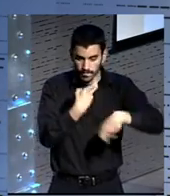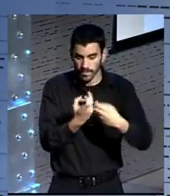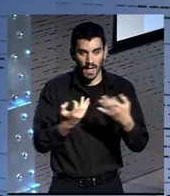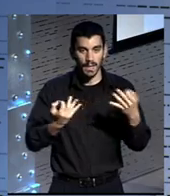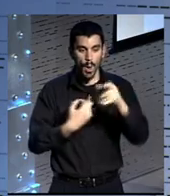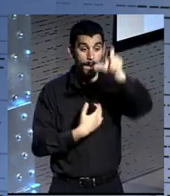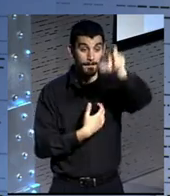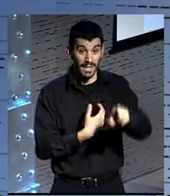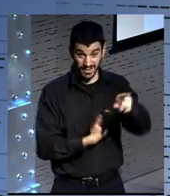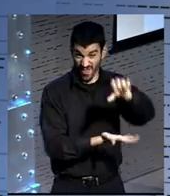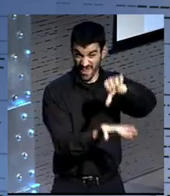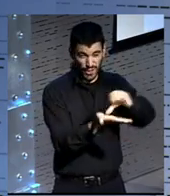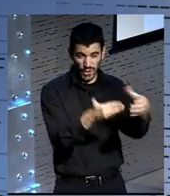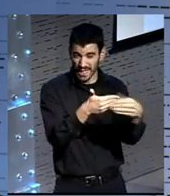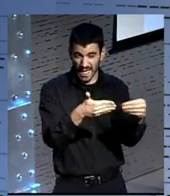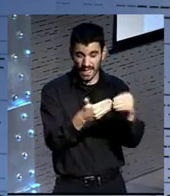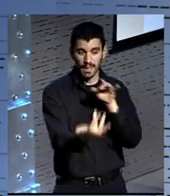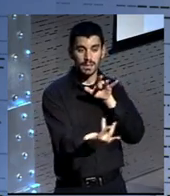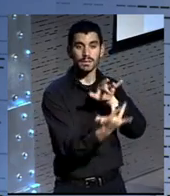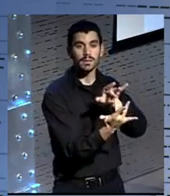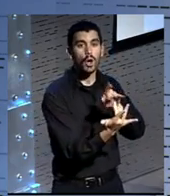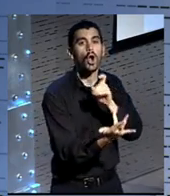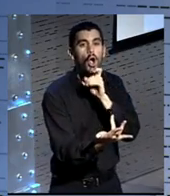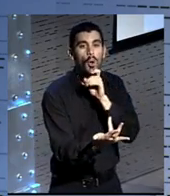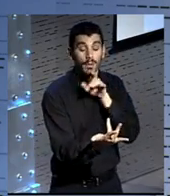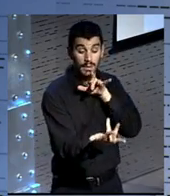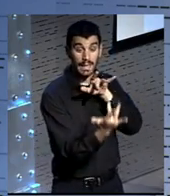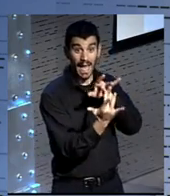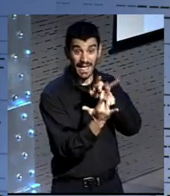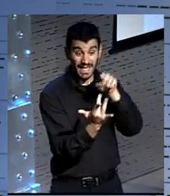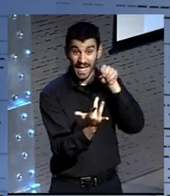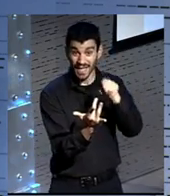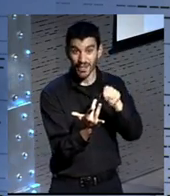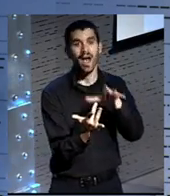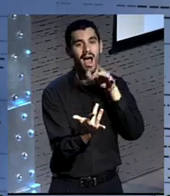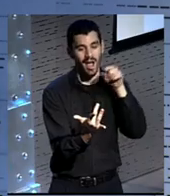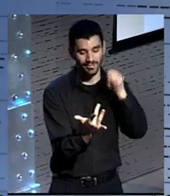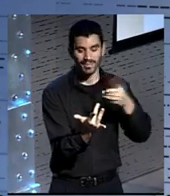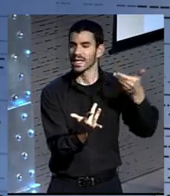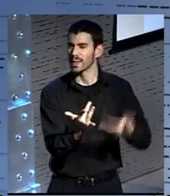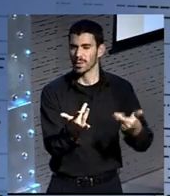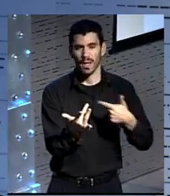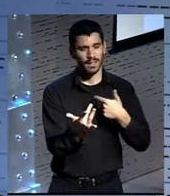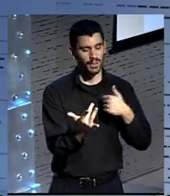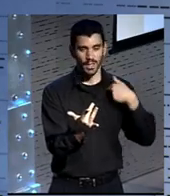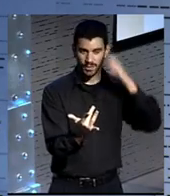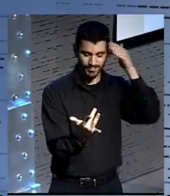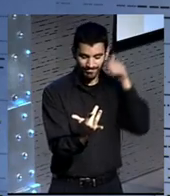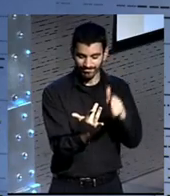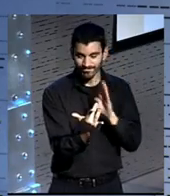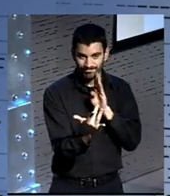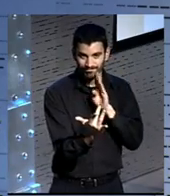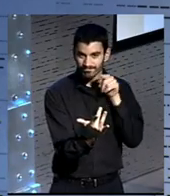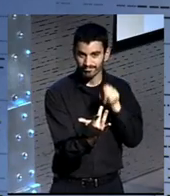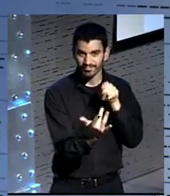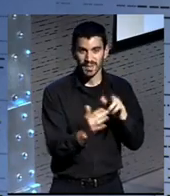interactuar con el cliente. Y esto lleva al origen de la intervención mía, lleva a la redefinición de